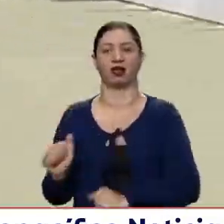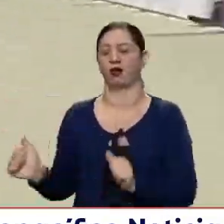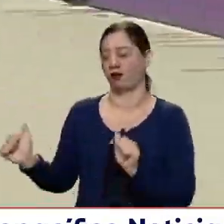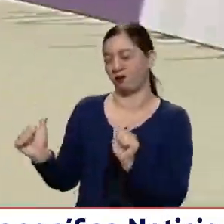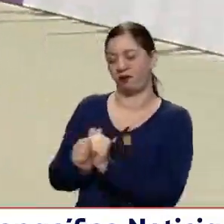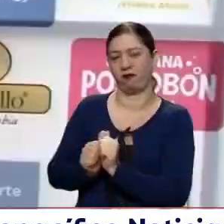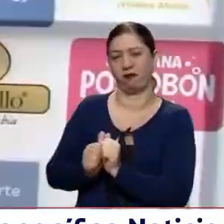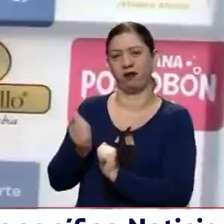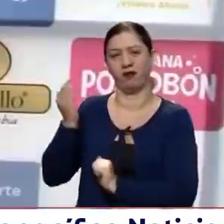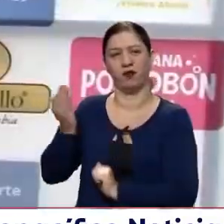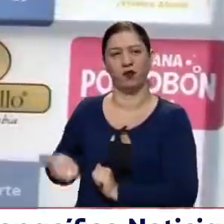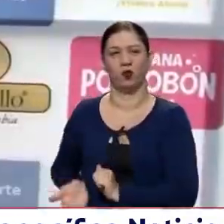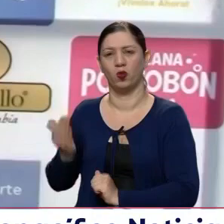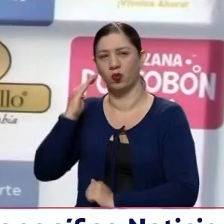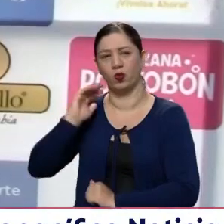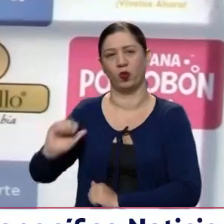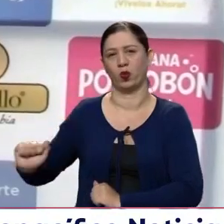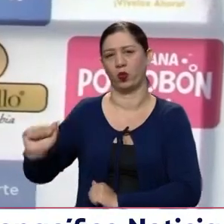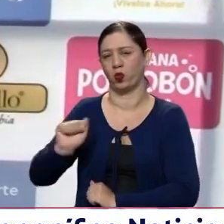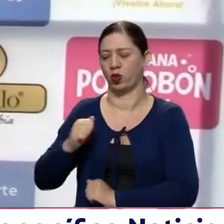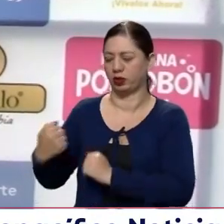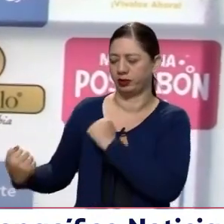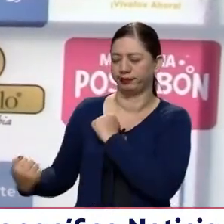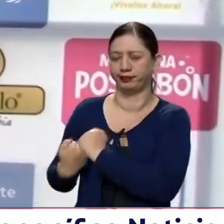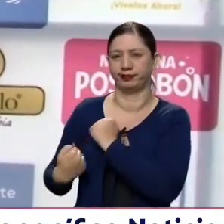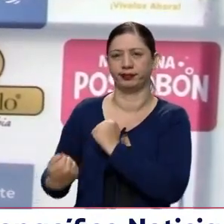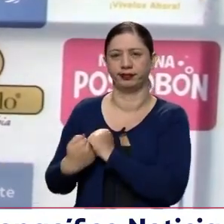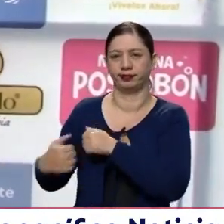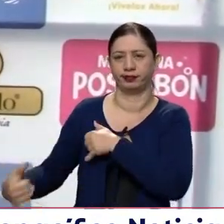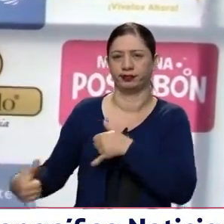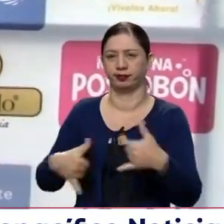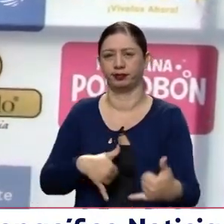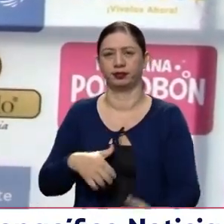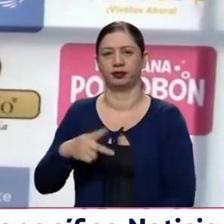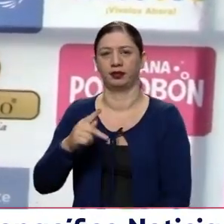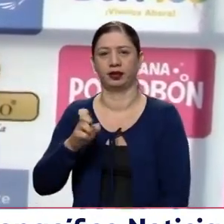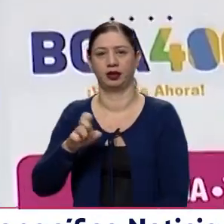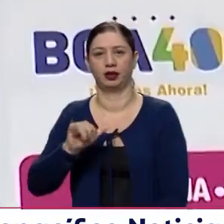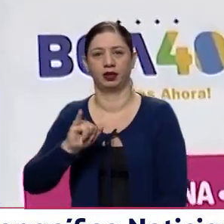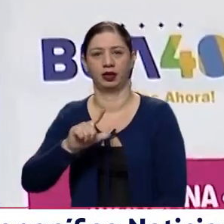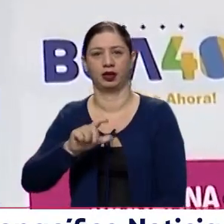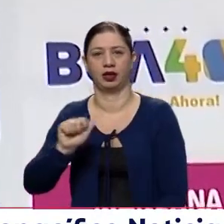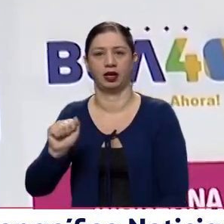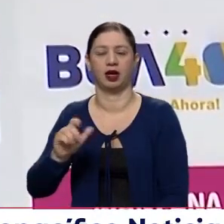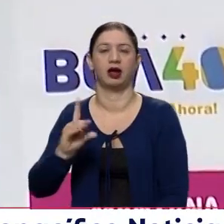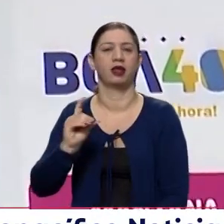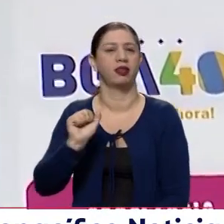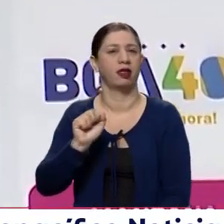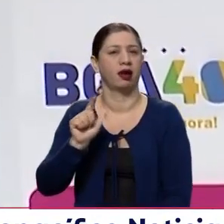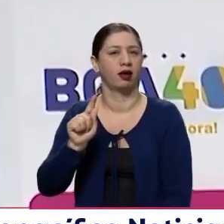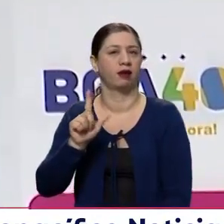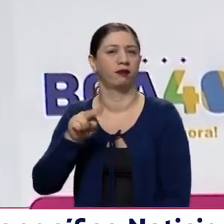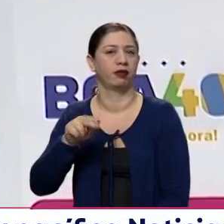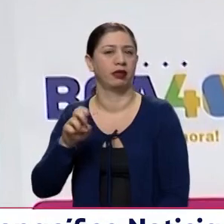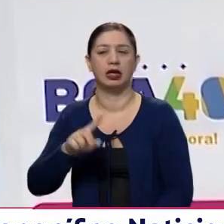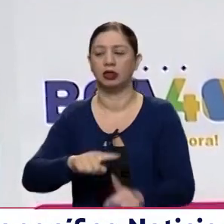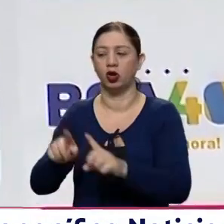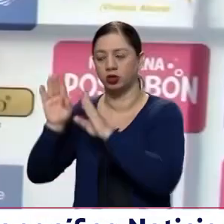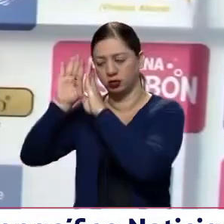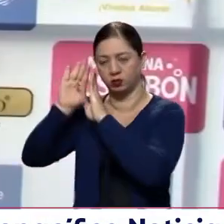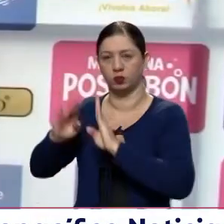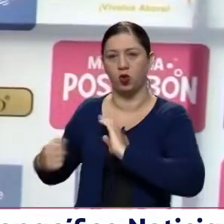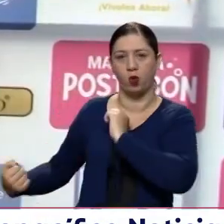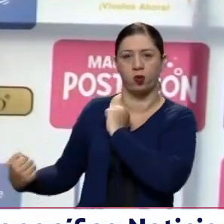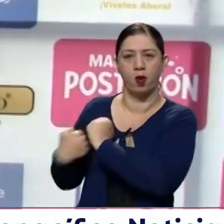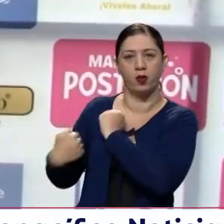de lujo, unas coequiperas de lujo. La verdad es que Anet Barrera, Keylan, Dafne, todas están todo el tiempo pendientes de mí